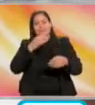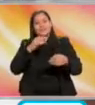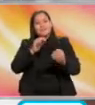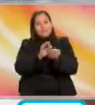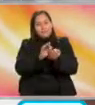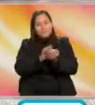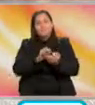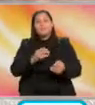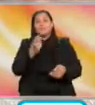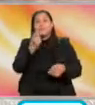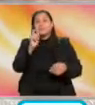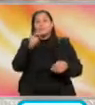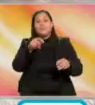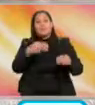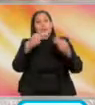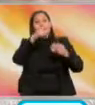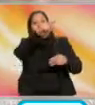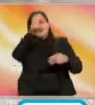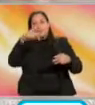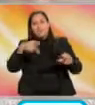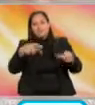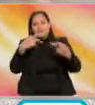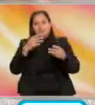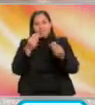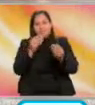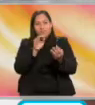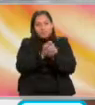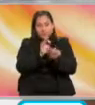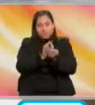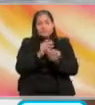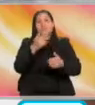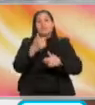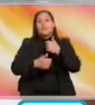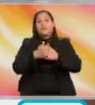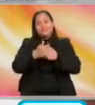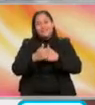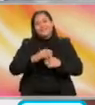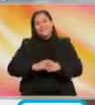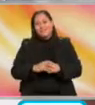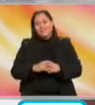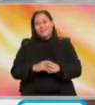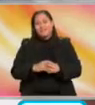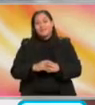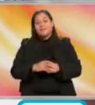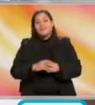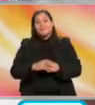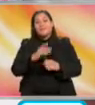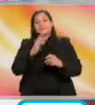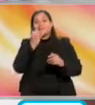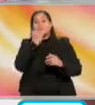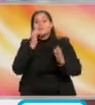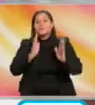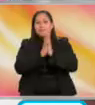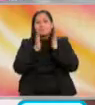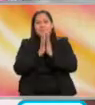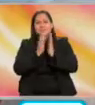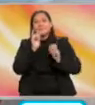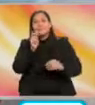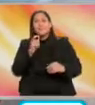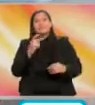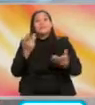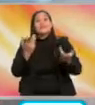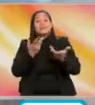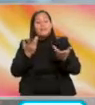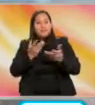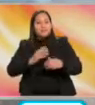su amenaza, que el mercado es grande, pero también competitivo. ¿Y qué tienes que hacer? Entonces, Ajá. cambiar,